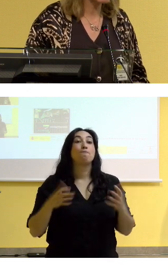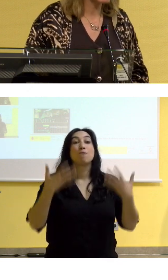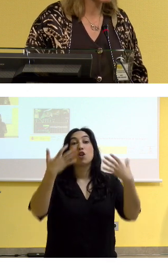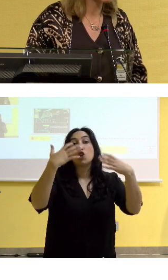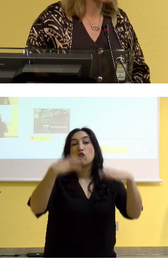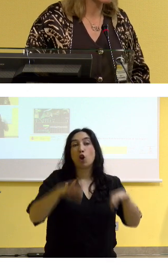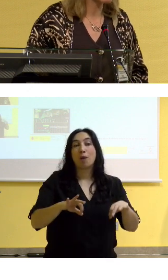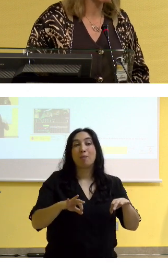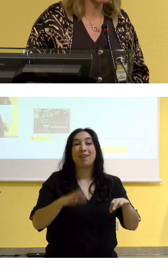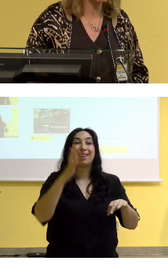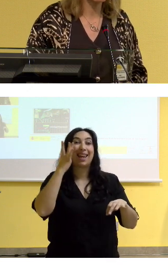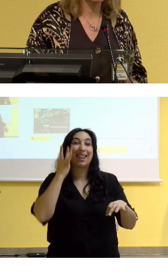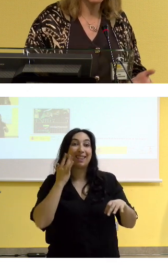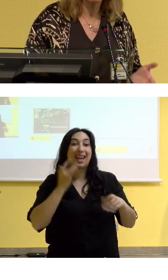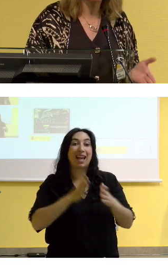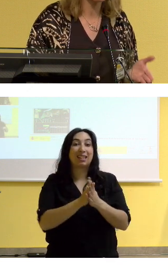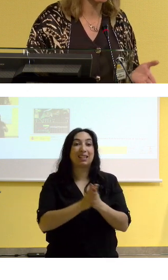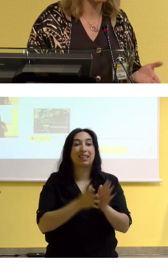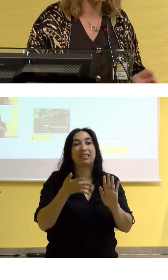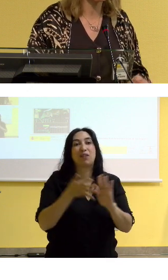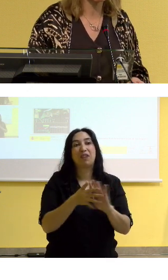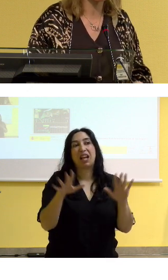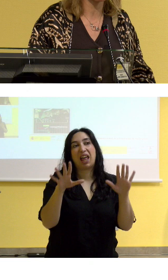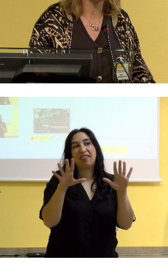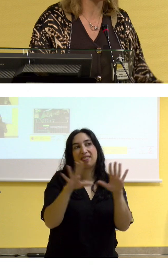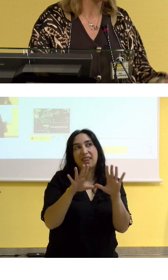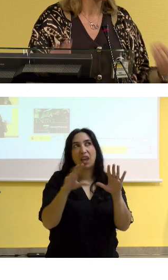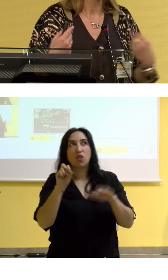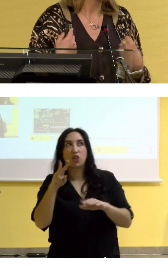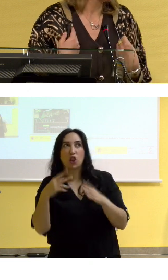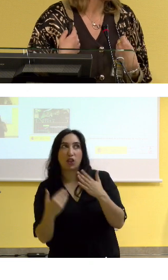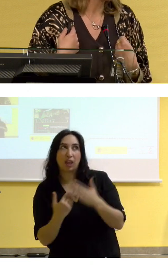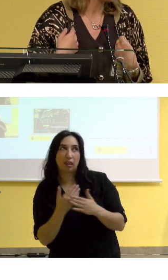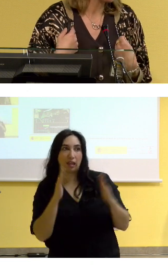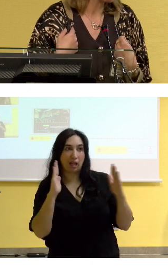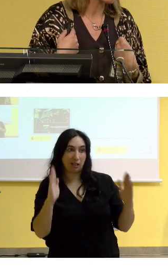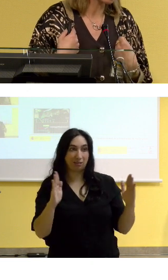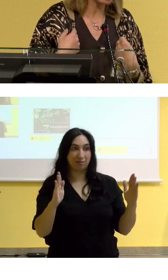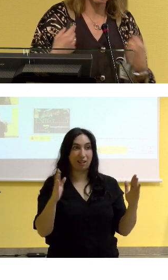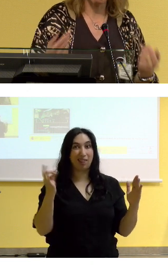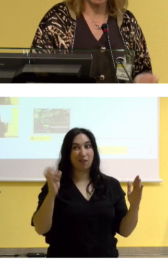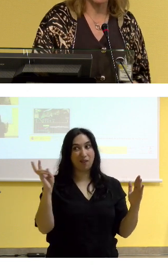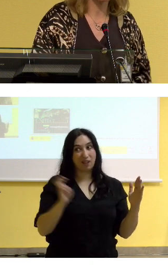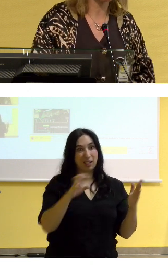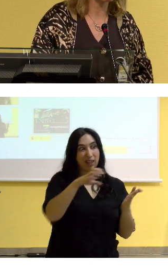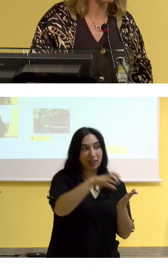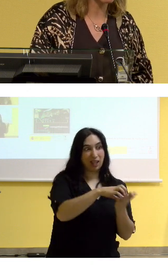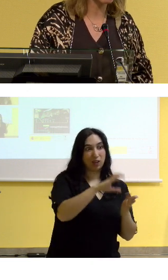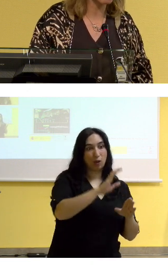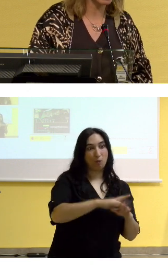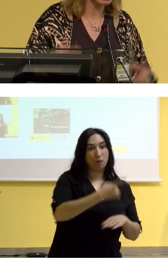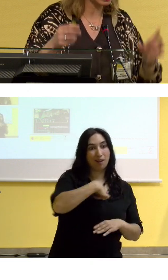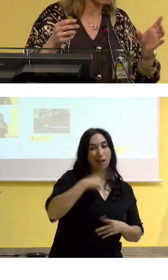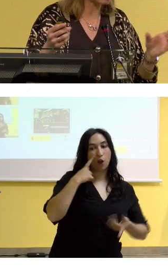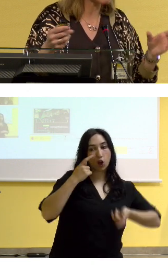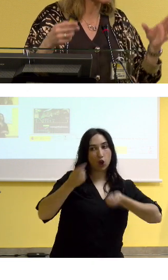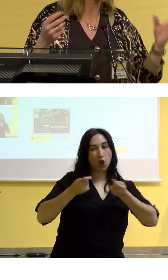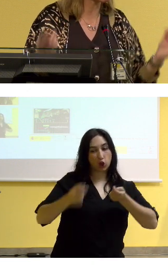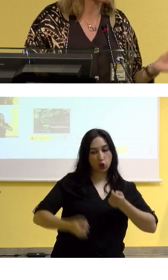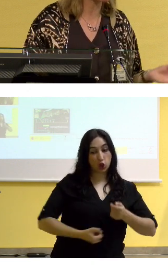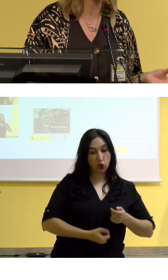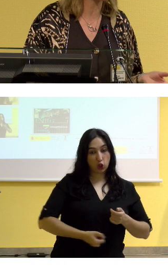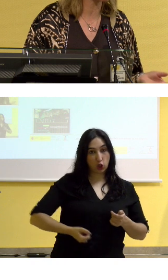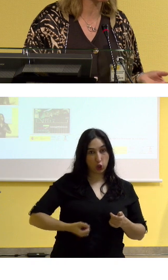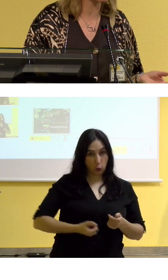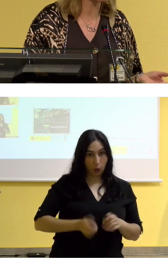Normalmente los días de estimulación suelen ser 10 o 12 días en los que, claro, tienen que acudir a nuestro centro para que les hagamos controles ecográficos